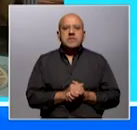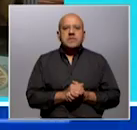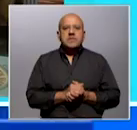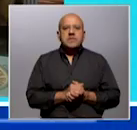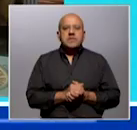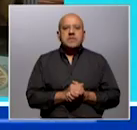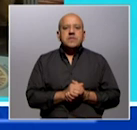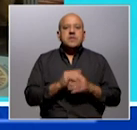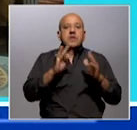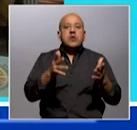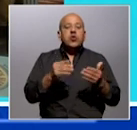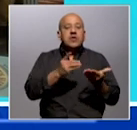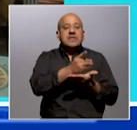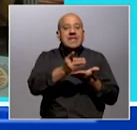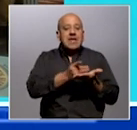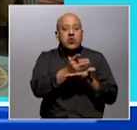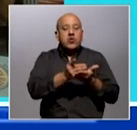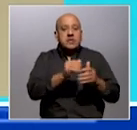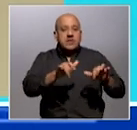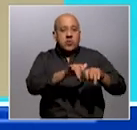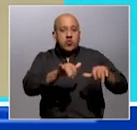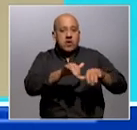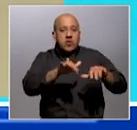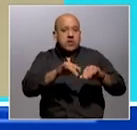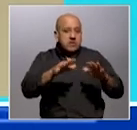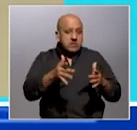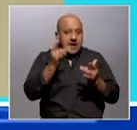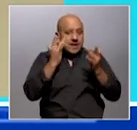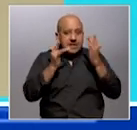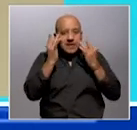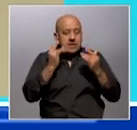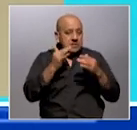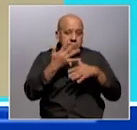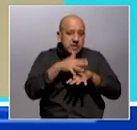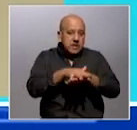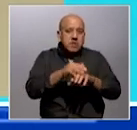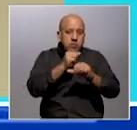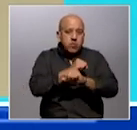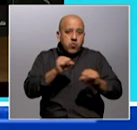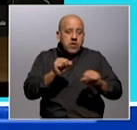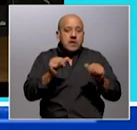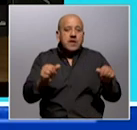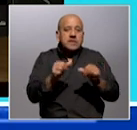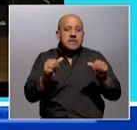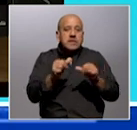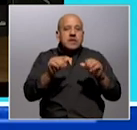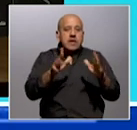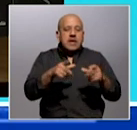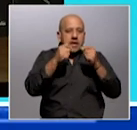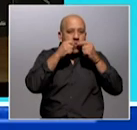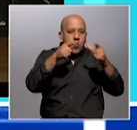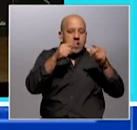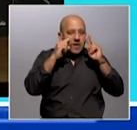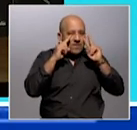los diseñadores gráficos suelen ser artistas integrales capaces de conjugar como pocos el lenguaje visual